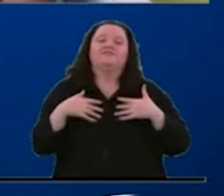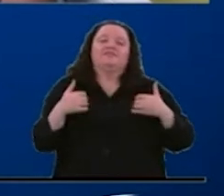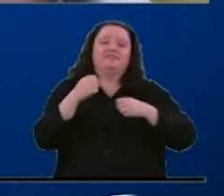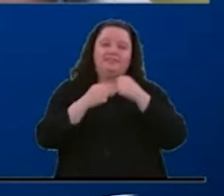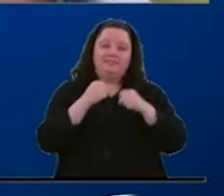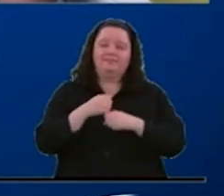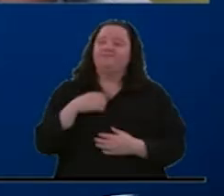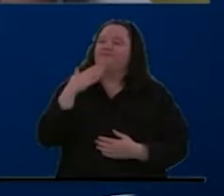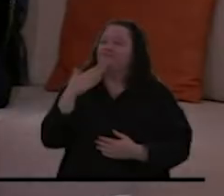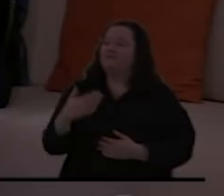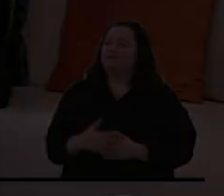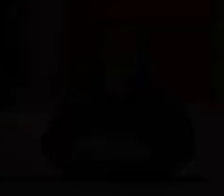Caracol. Gracias.